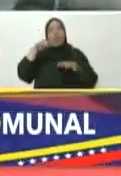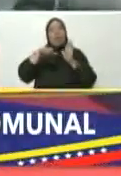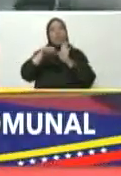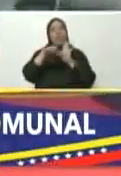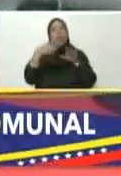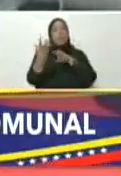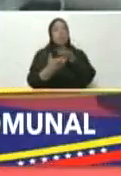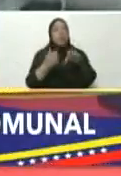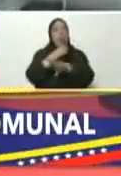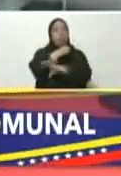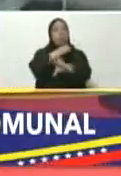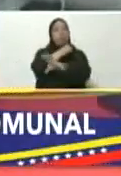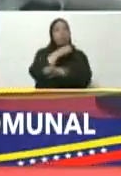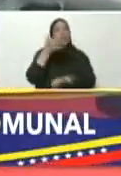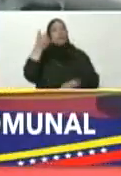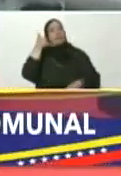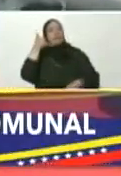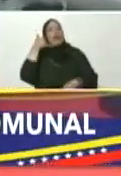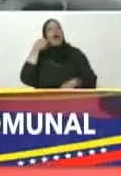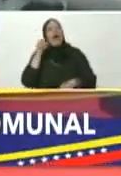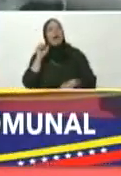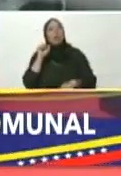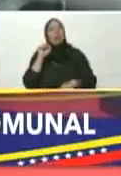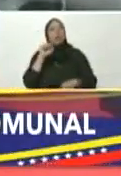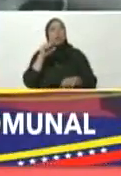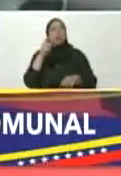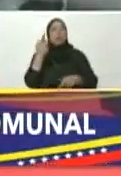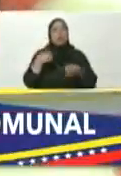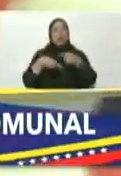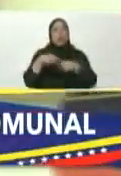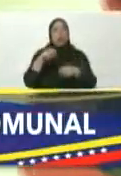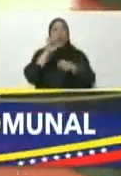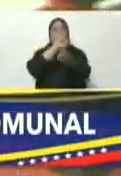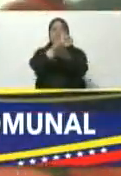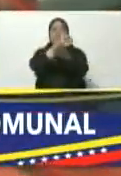armas orgánicas, municiones, esposas,